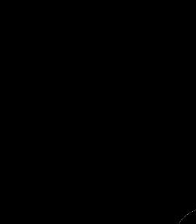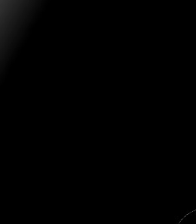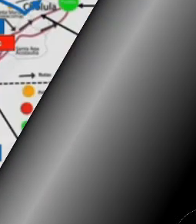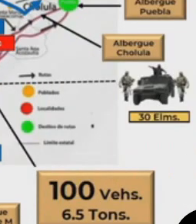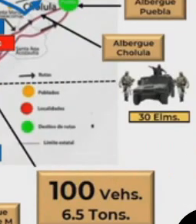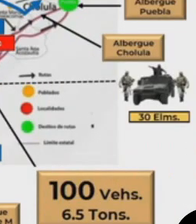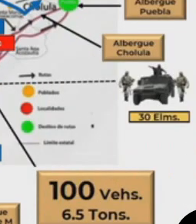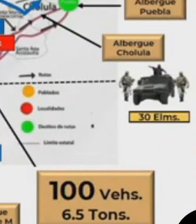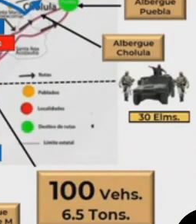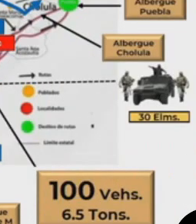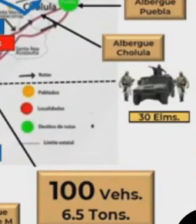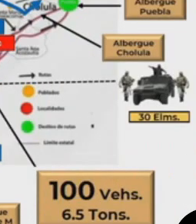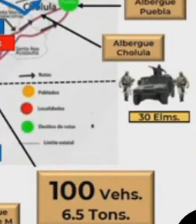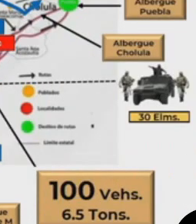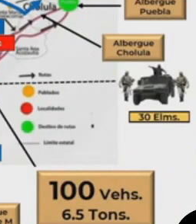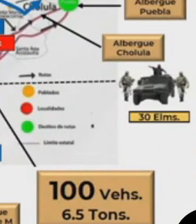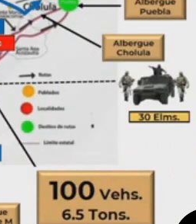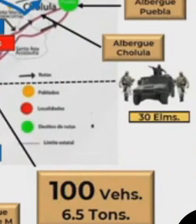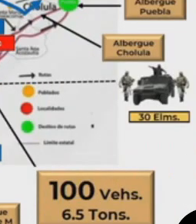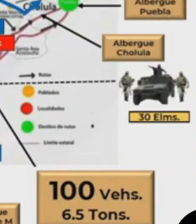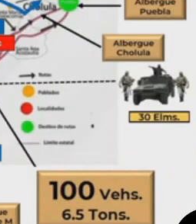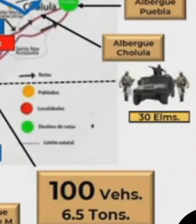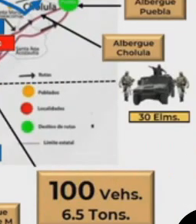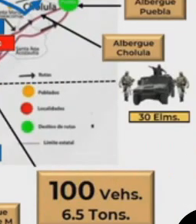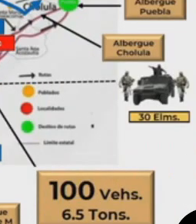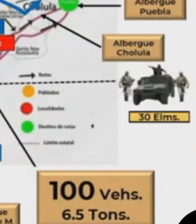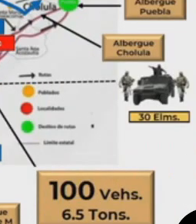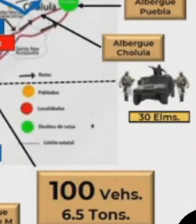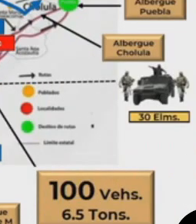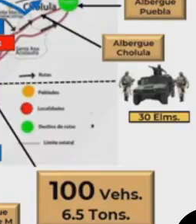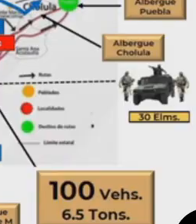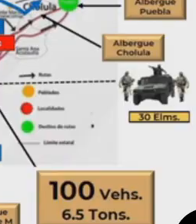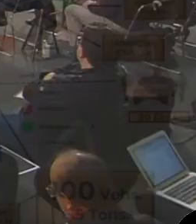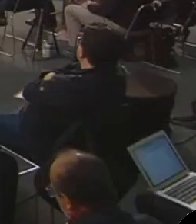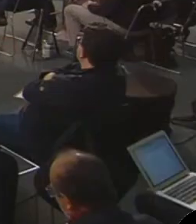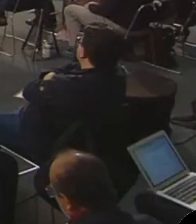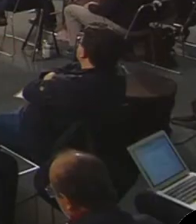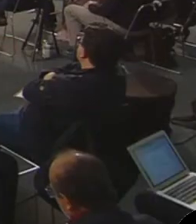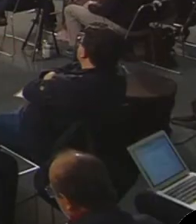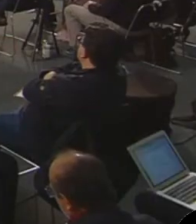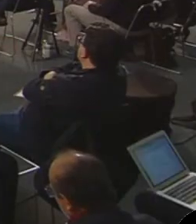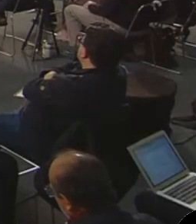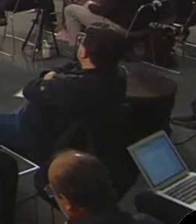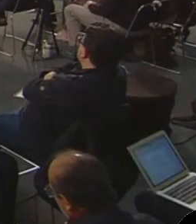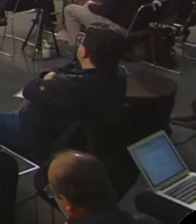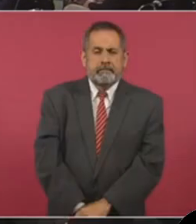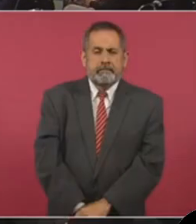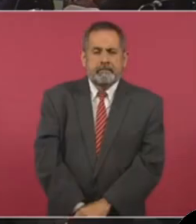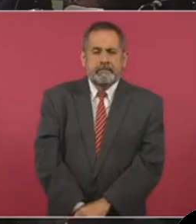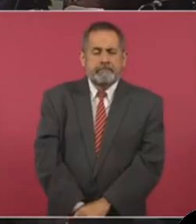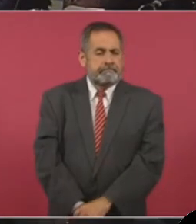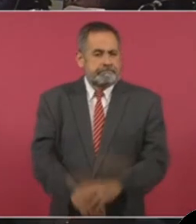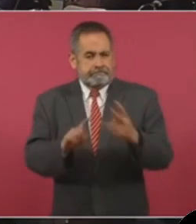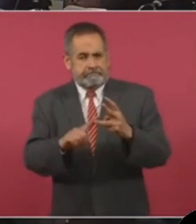señor muchas gracias y la tercer pregunta sería la toma de tres líneas ferroviarias de ferrosur